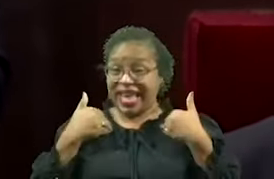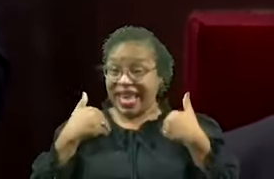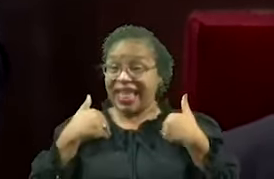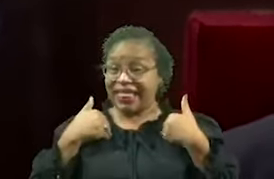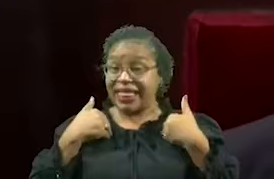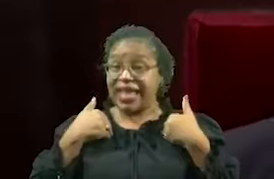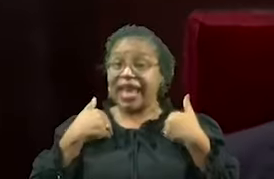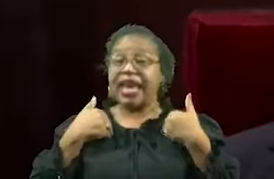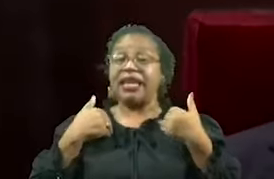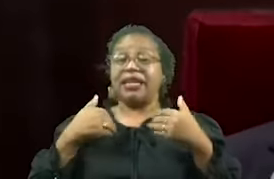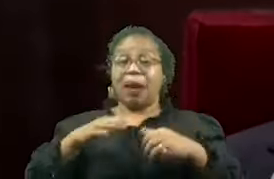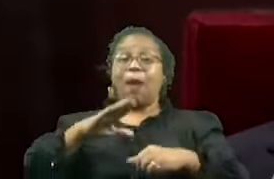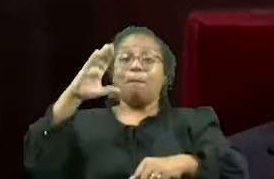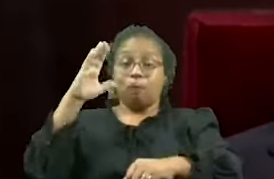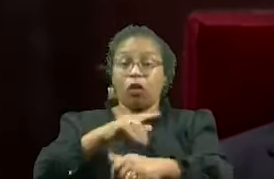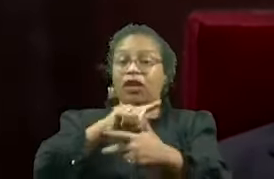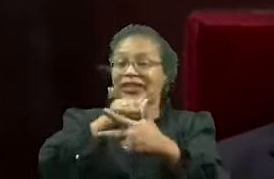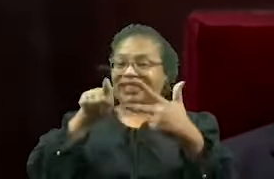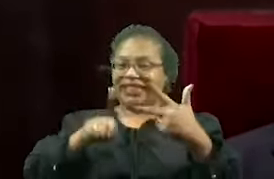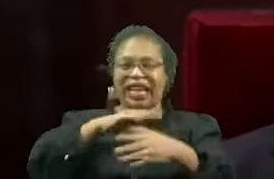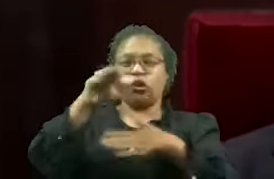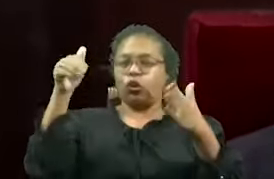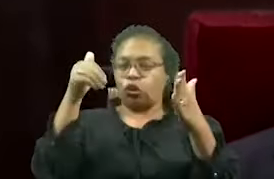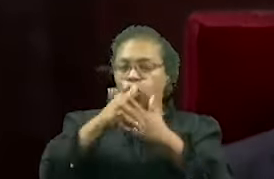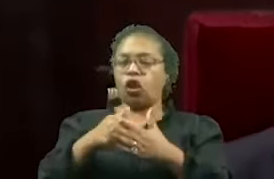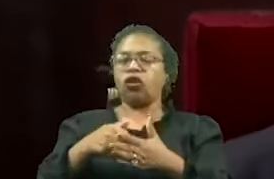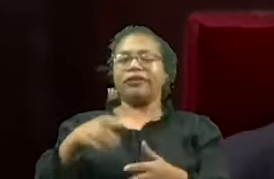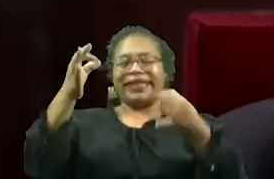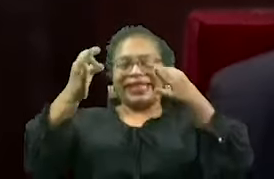poder decide limitarse el poder